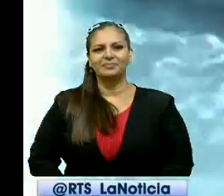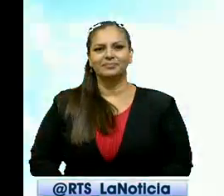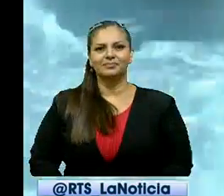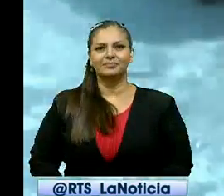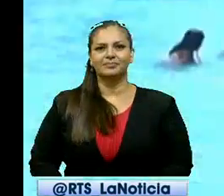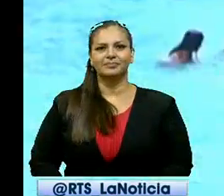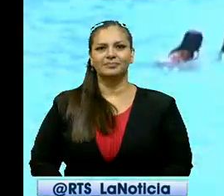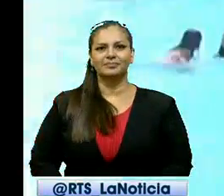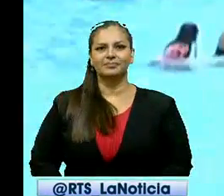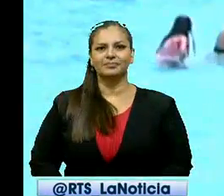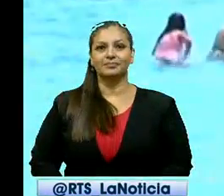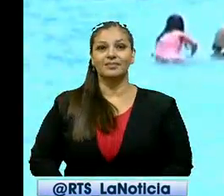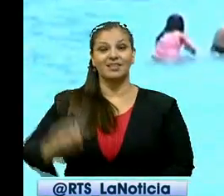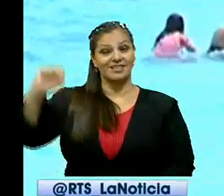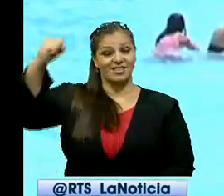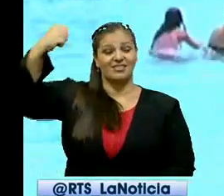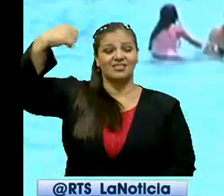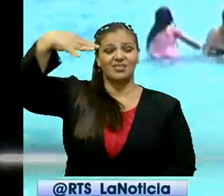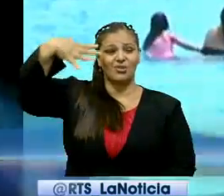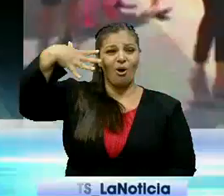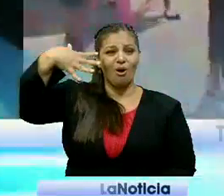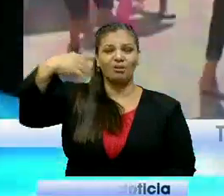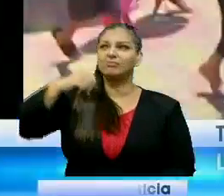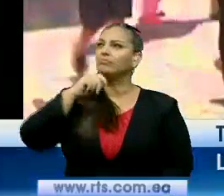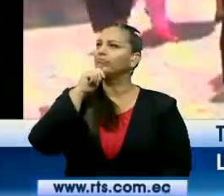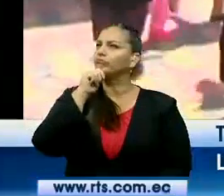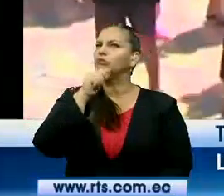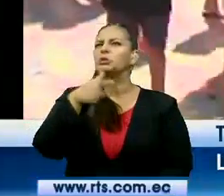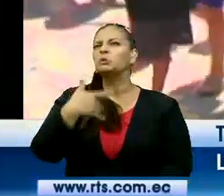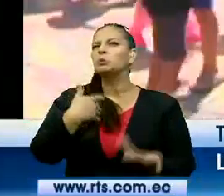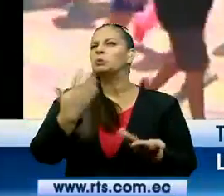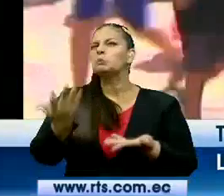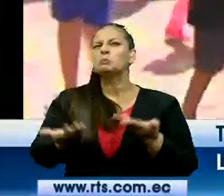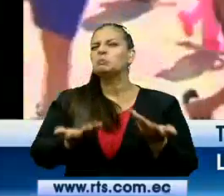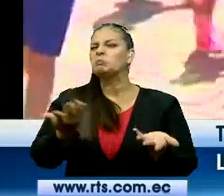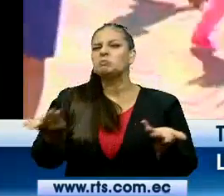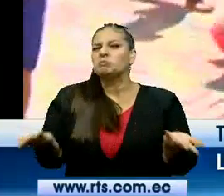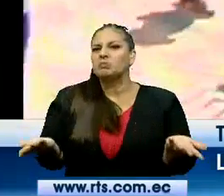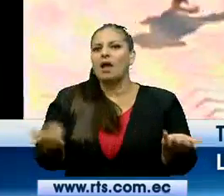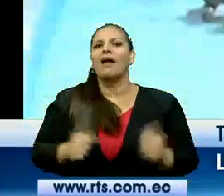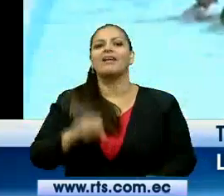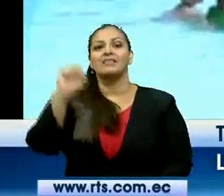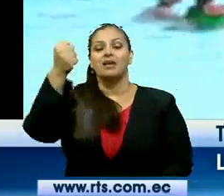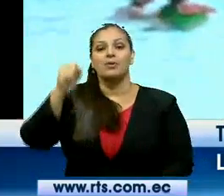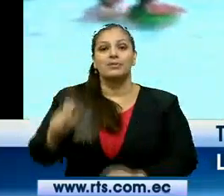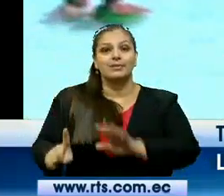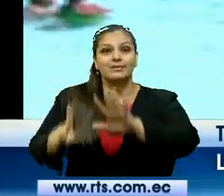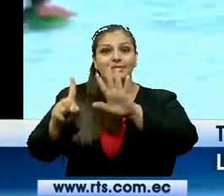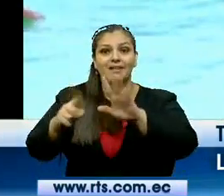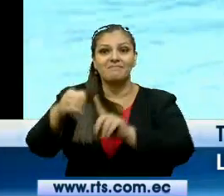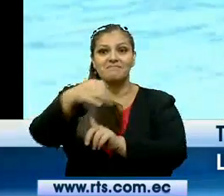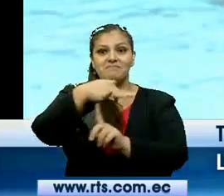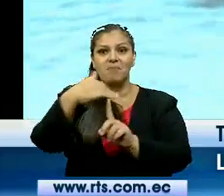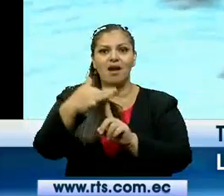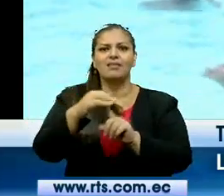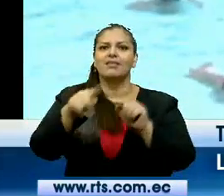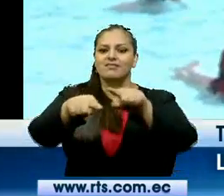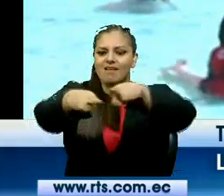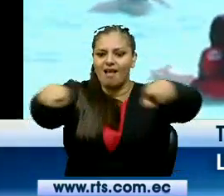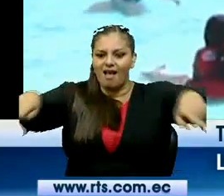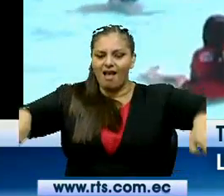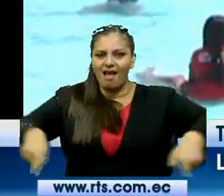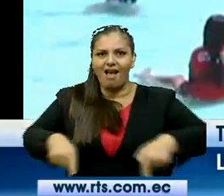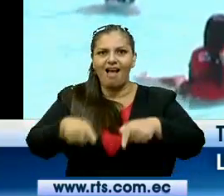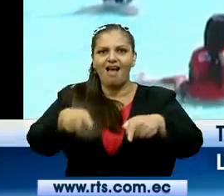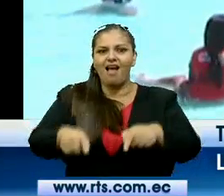El clima fue propicio para quienes decidieron acudir al parque acuático de Sauce 6 a refrescarse y pasar un buen momento